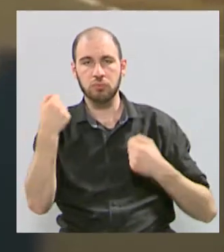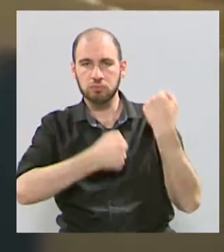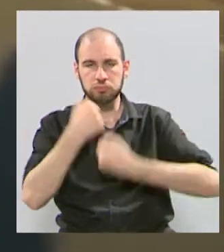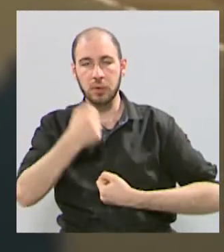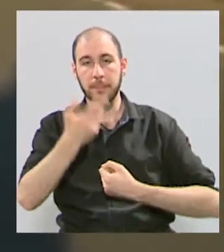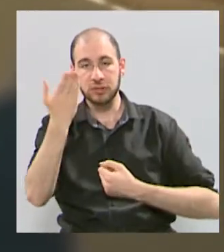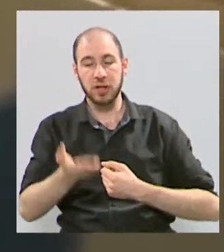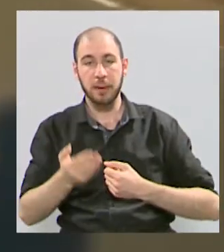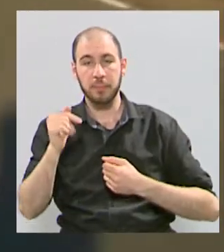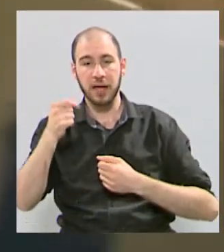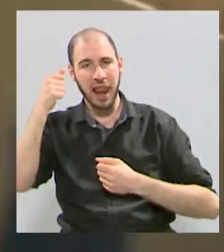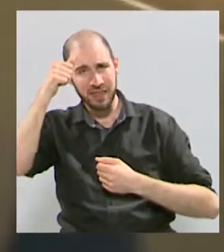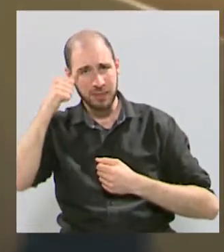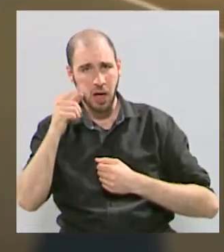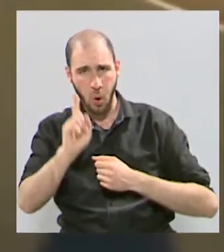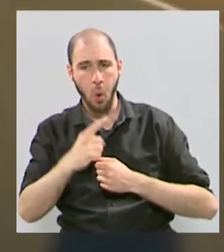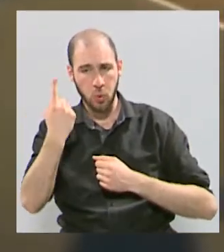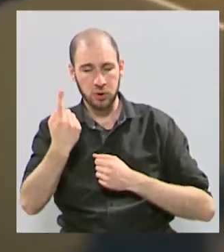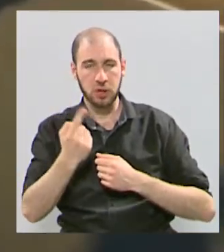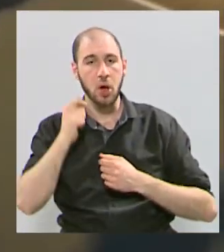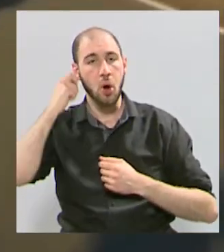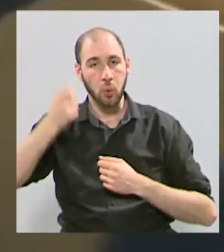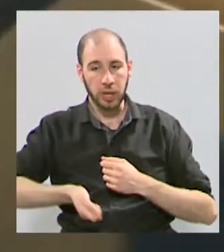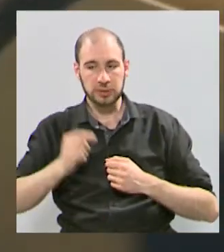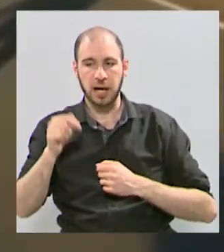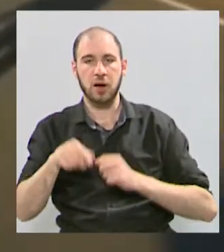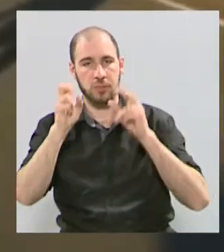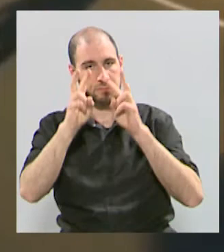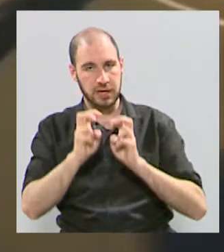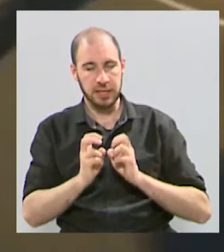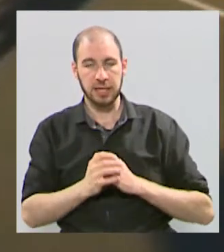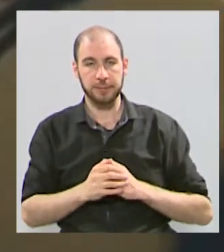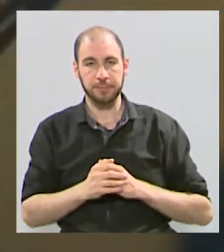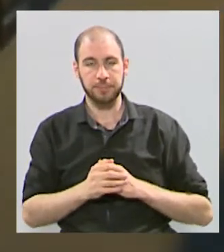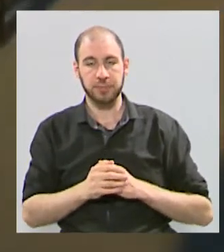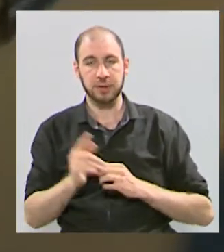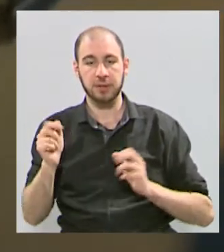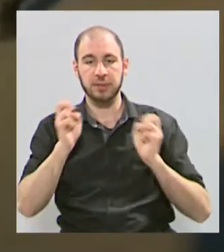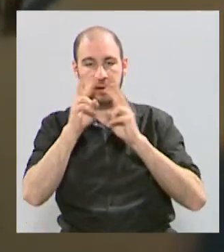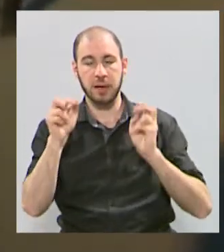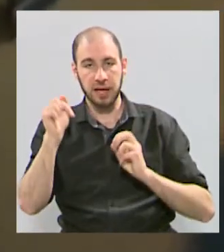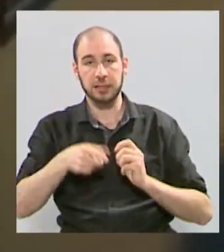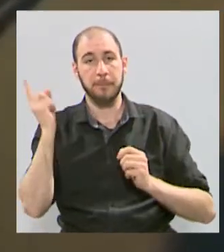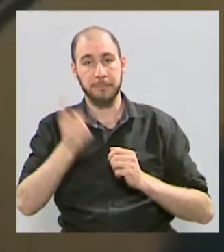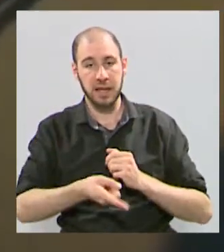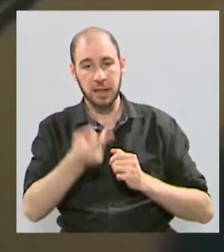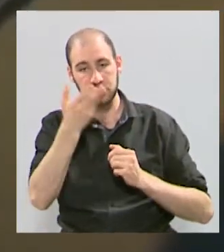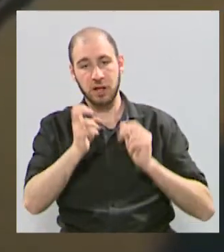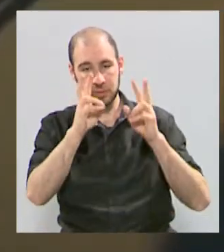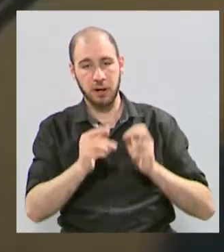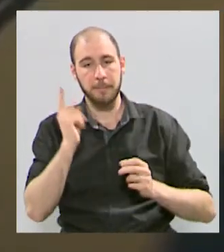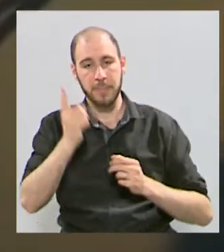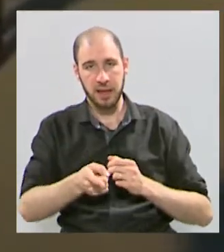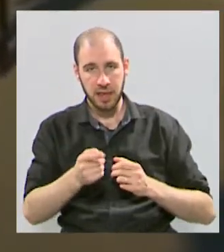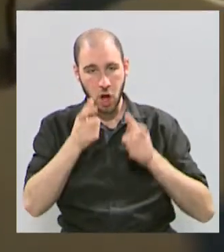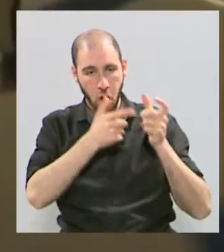manifestante habría resultado herido. El juez está investigando esta situación y ordenó a los investigadores que realizan